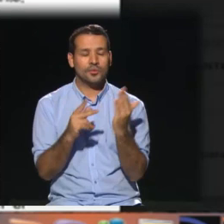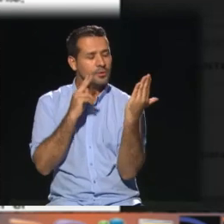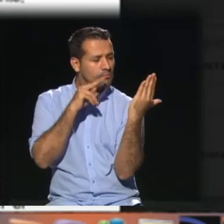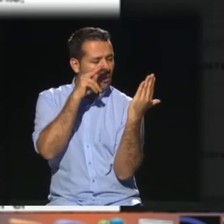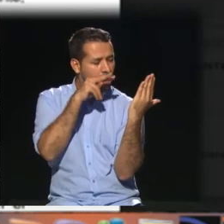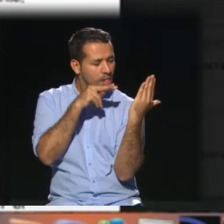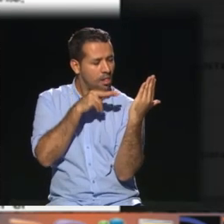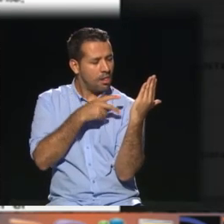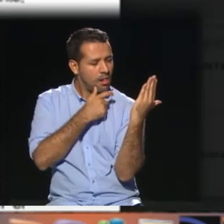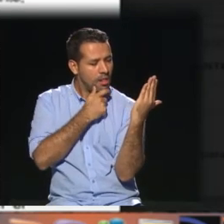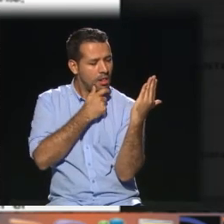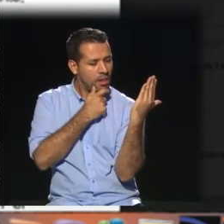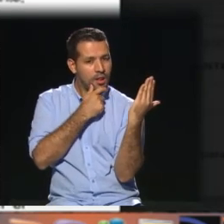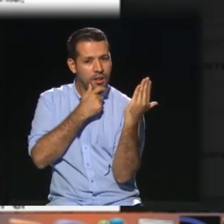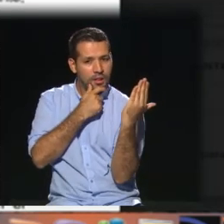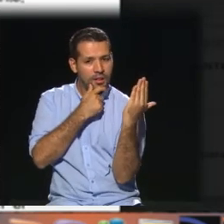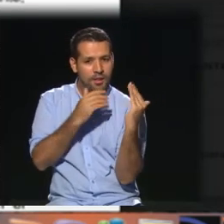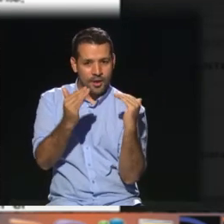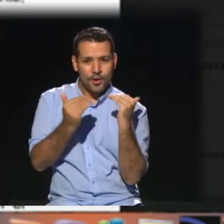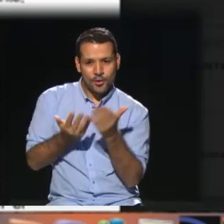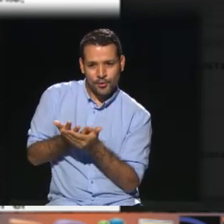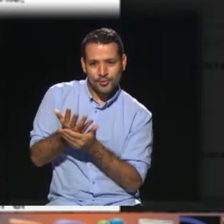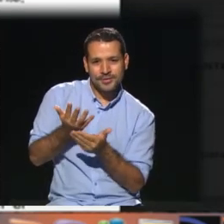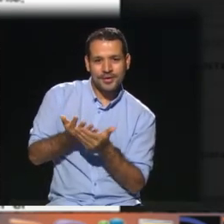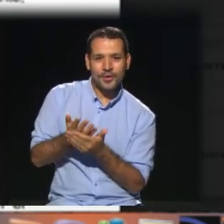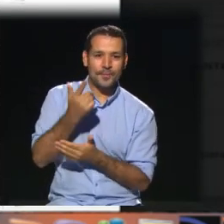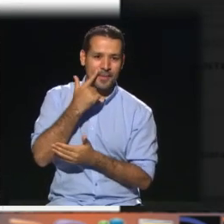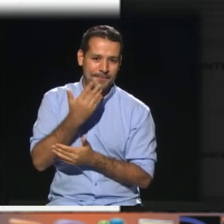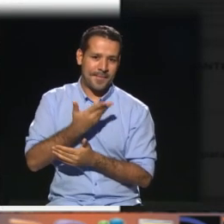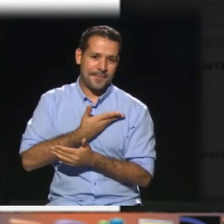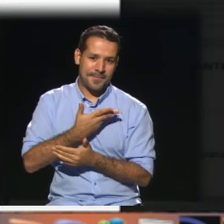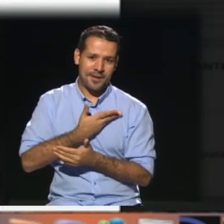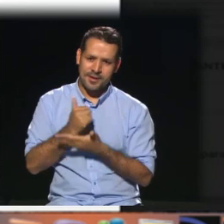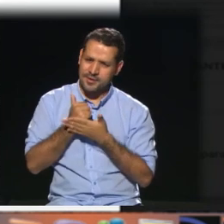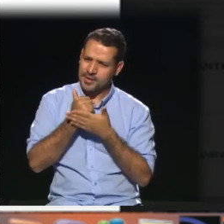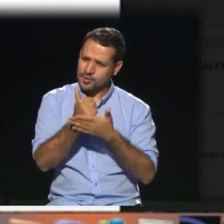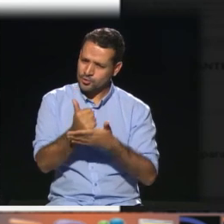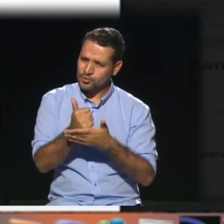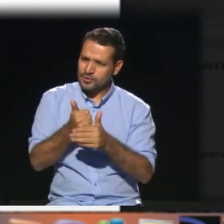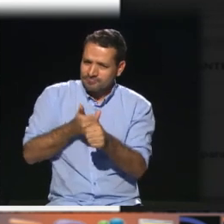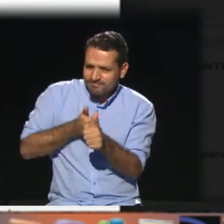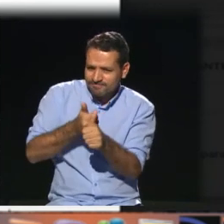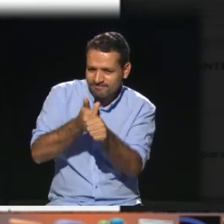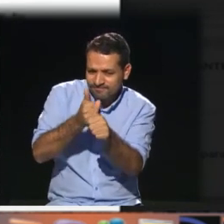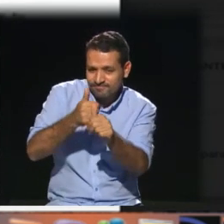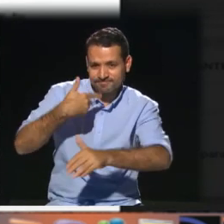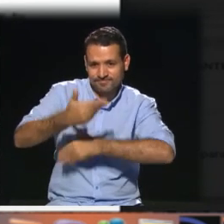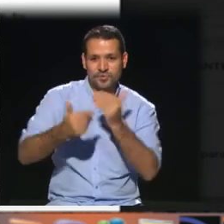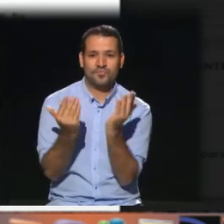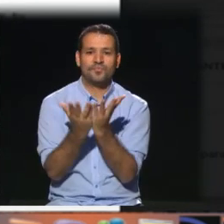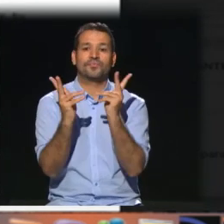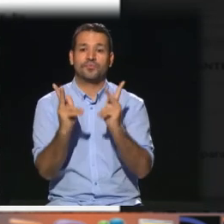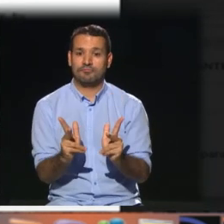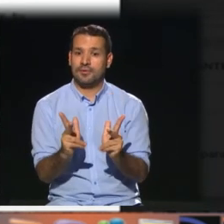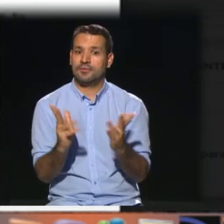pero también tenemos algunas sugerencias para los padres de familia o acudientes que acompañan ese proceso tan importante de los chiquitos,